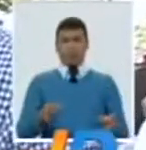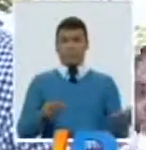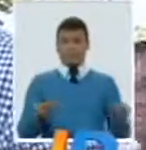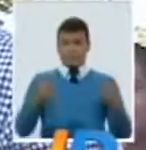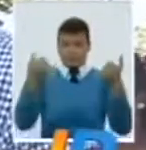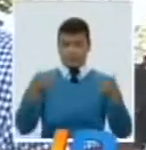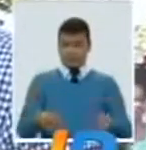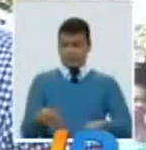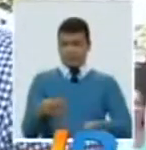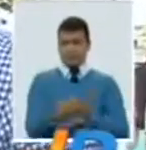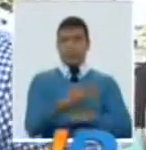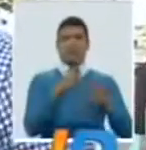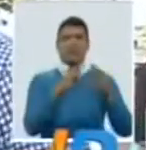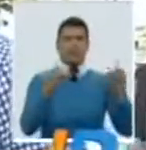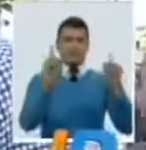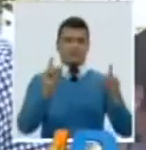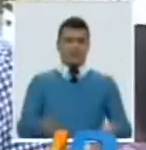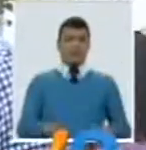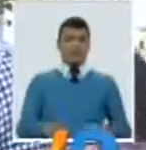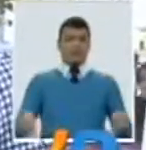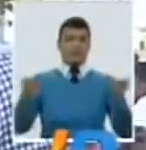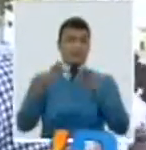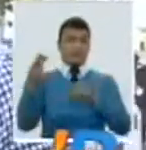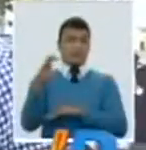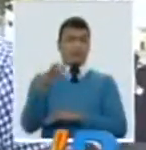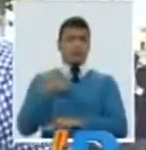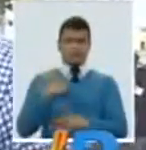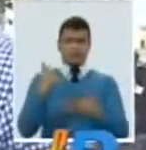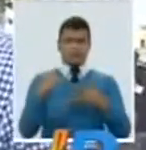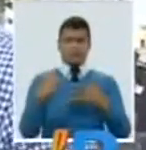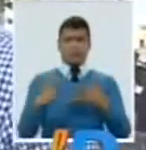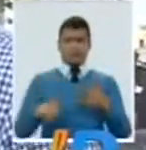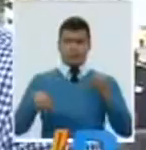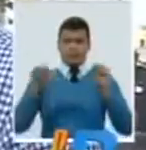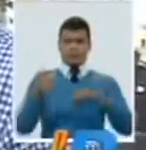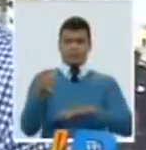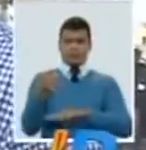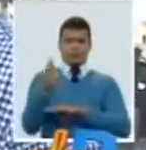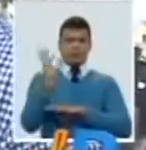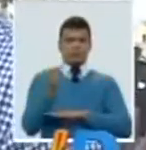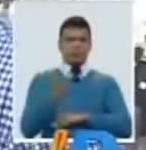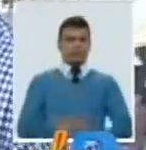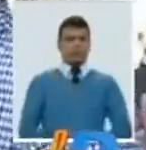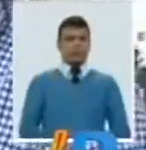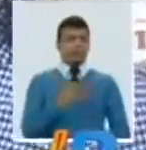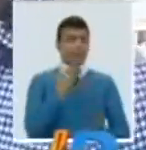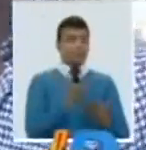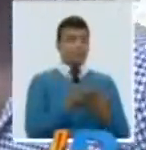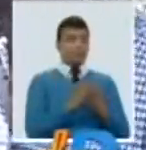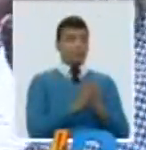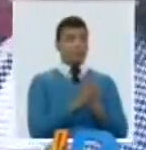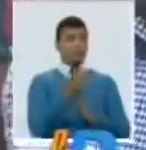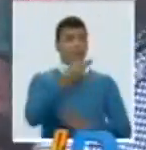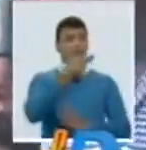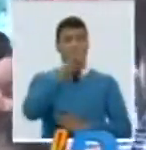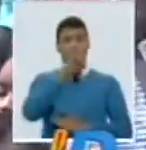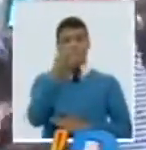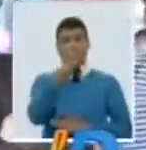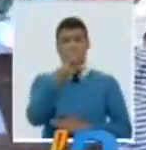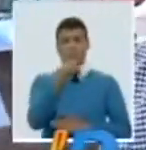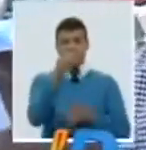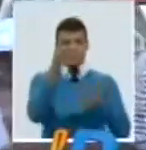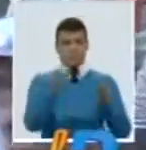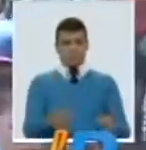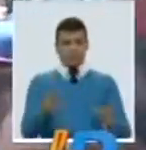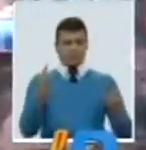hay que ganar a Japón, así que creo que Colombia tiene todo para terminar como se lo debe. Pues muchas gracias a Hugo Rodallega, esa es la